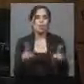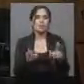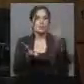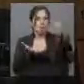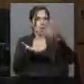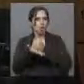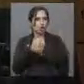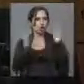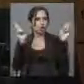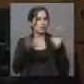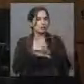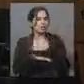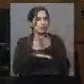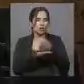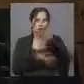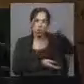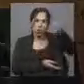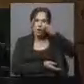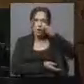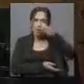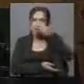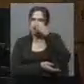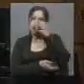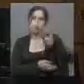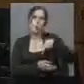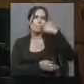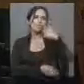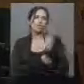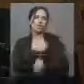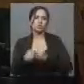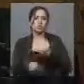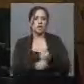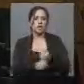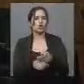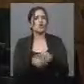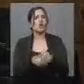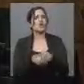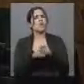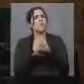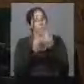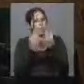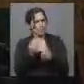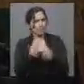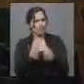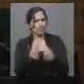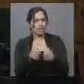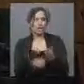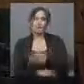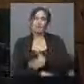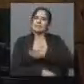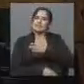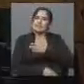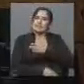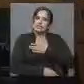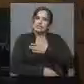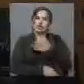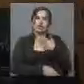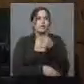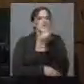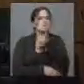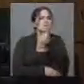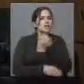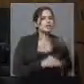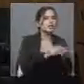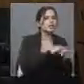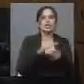materia de salud se vayan observando... ...en los próximos años de manera eficiente. Porque la sensación de falta de